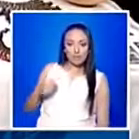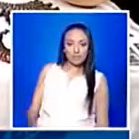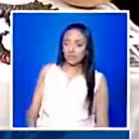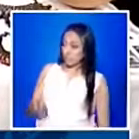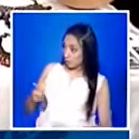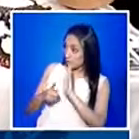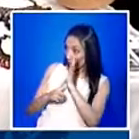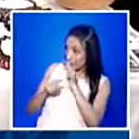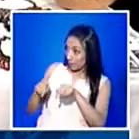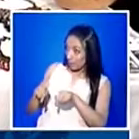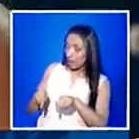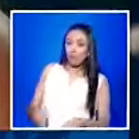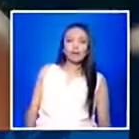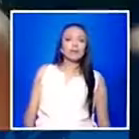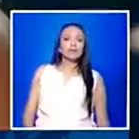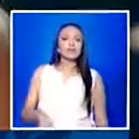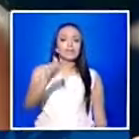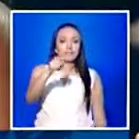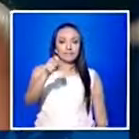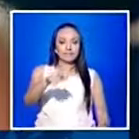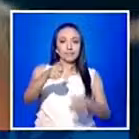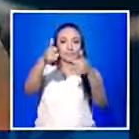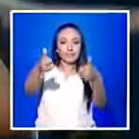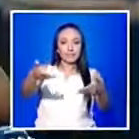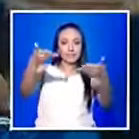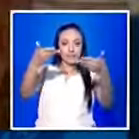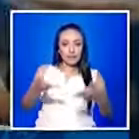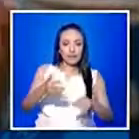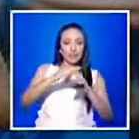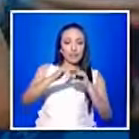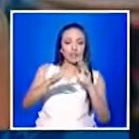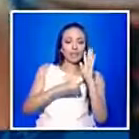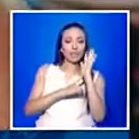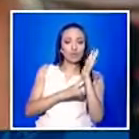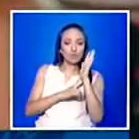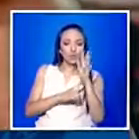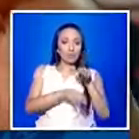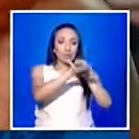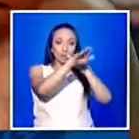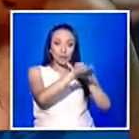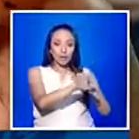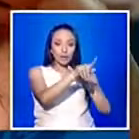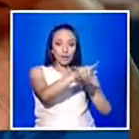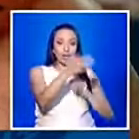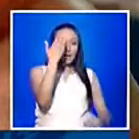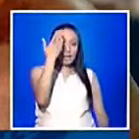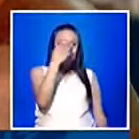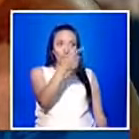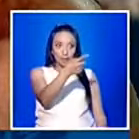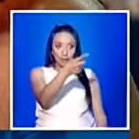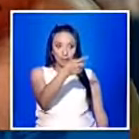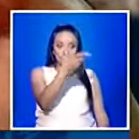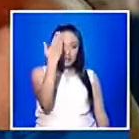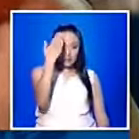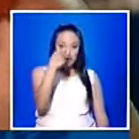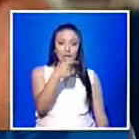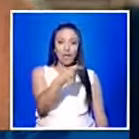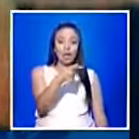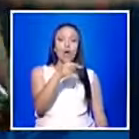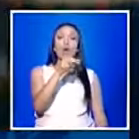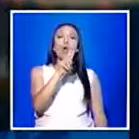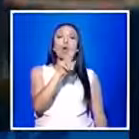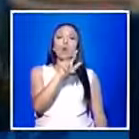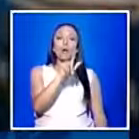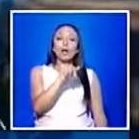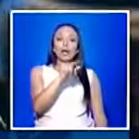feria. Bienvenidos, les invitamos a la feria, respaldamos la gestión de nuestro alcalde de Gualaquiza,